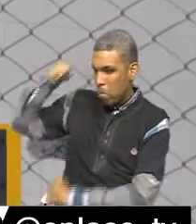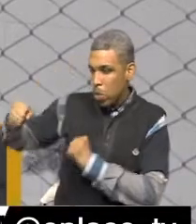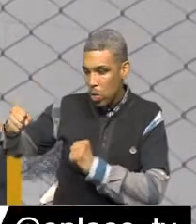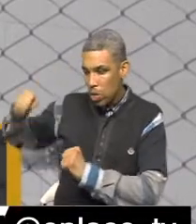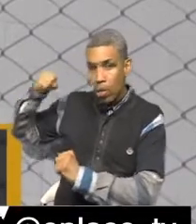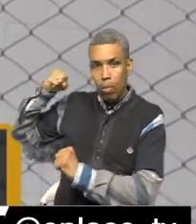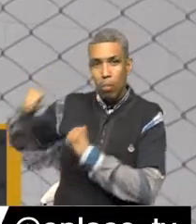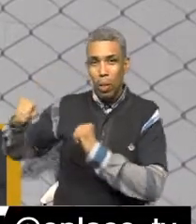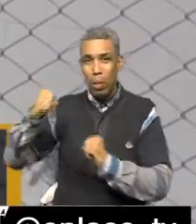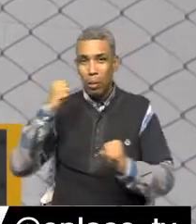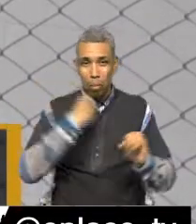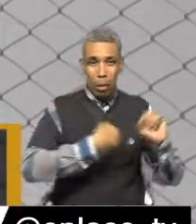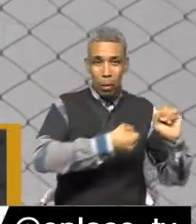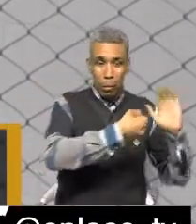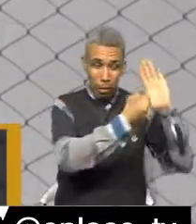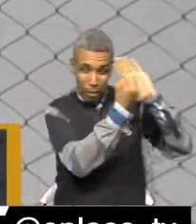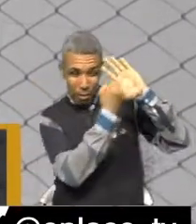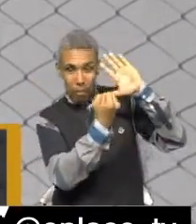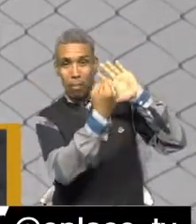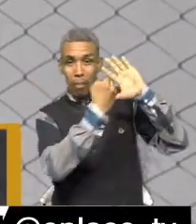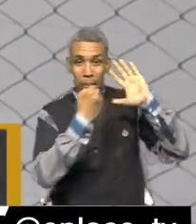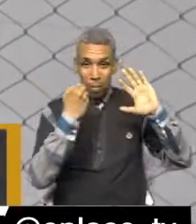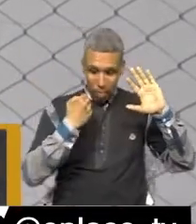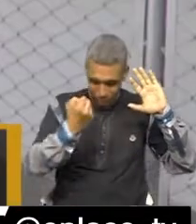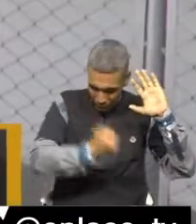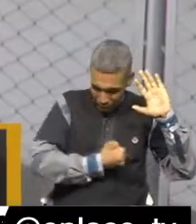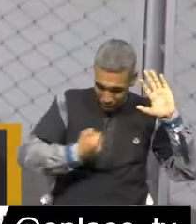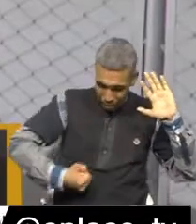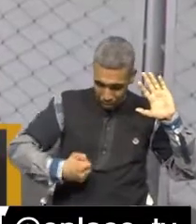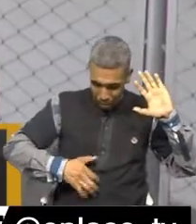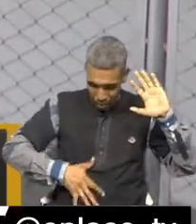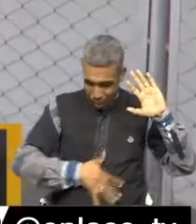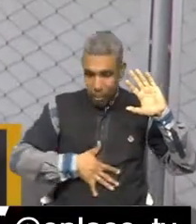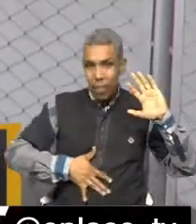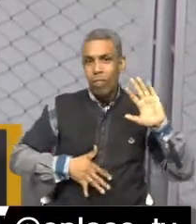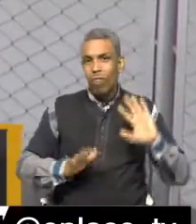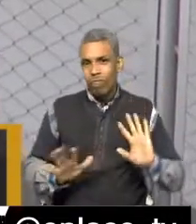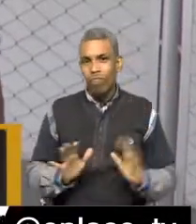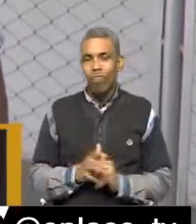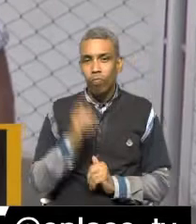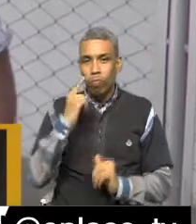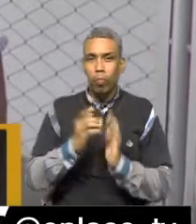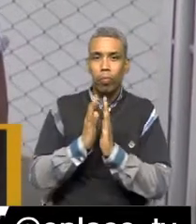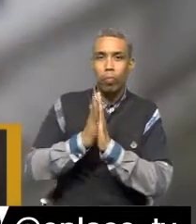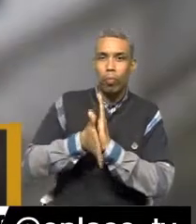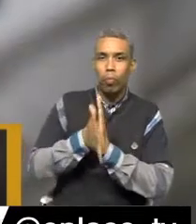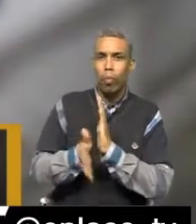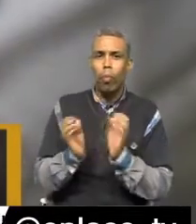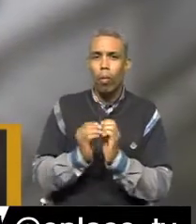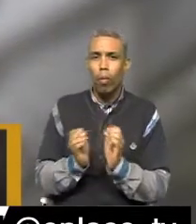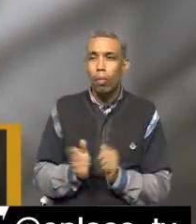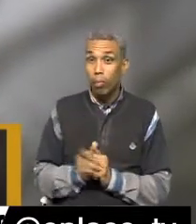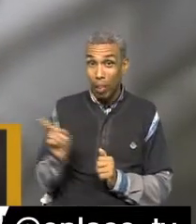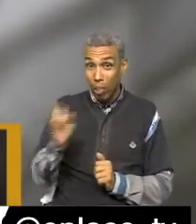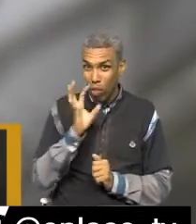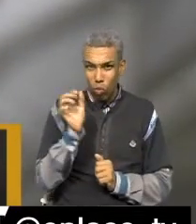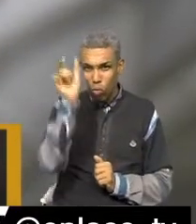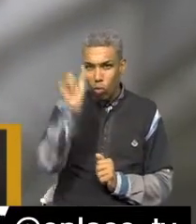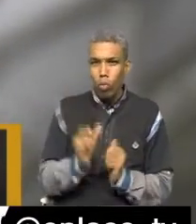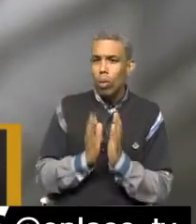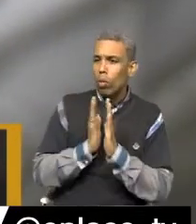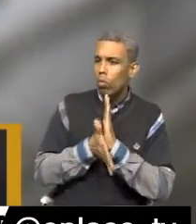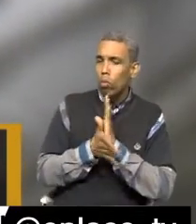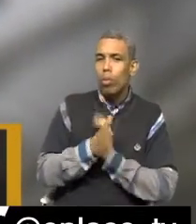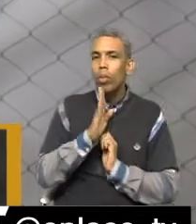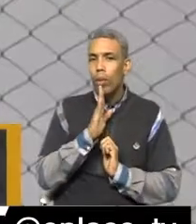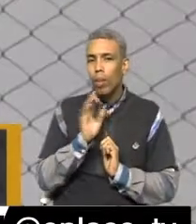heridas en la parte del abdomen, en la pierna y en los dedos. De acuerdo con la versión de este familiar, todo obedeció a reclamos de una vieja disputa entre sus